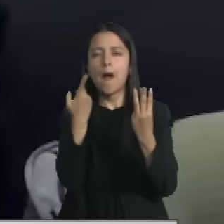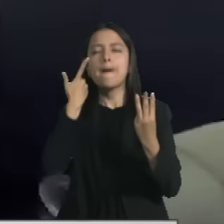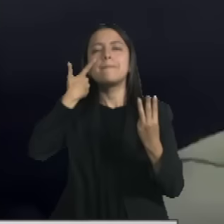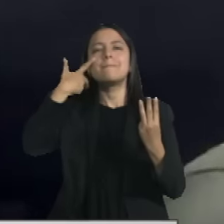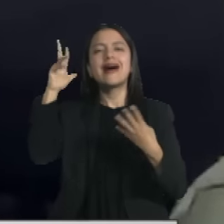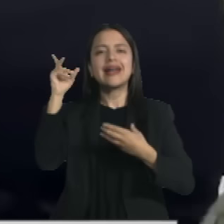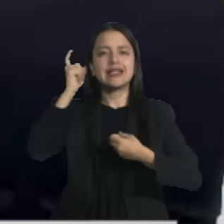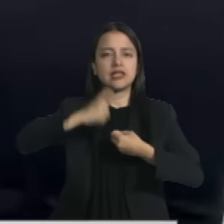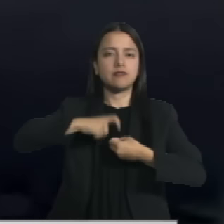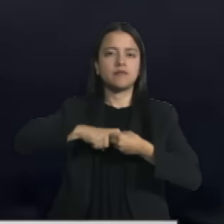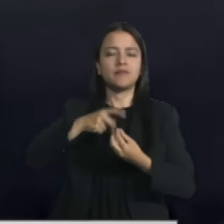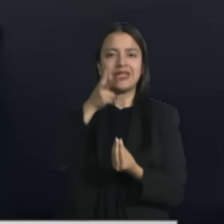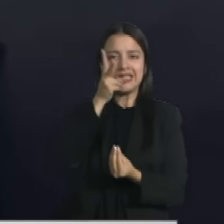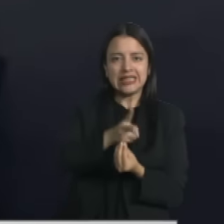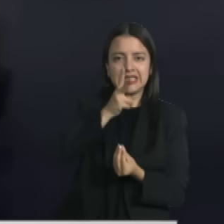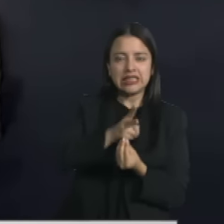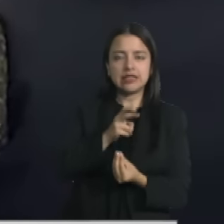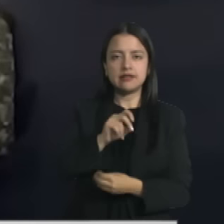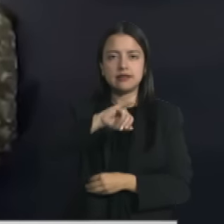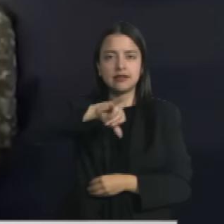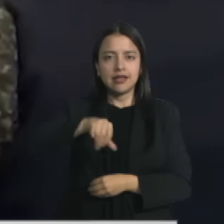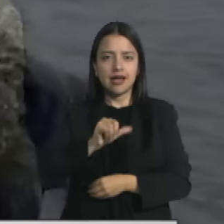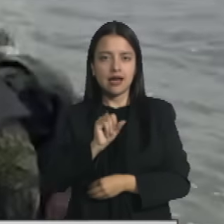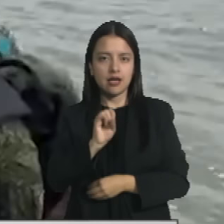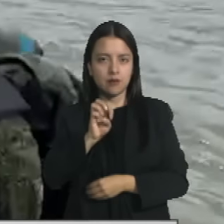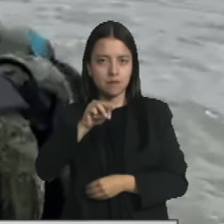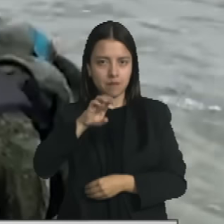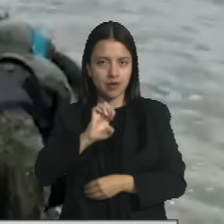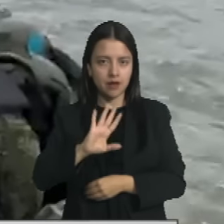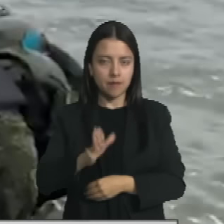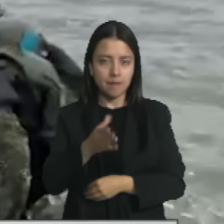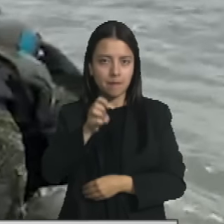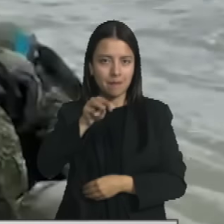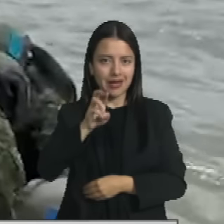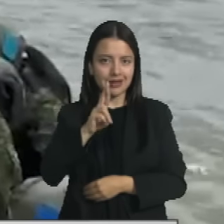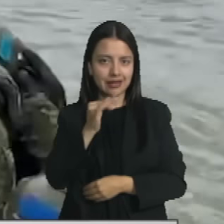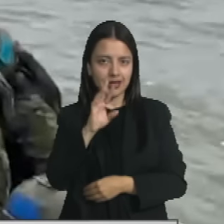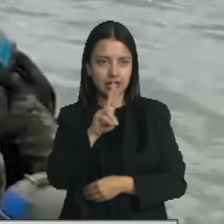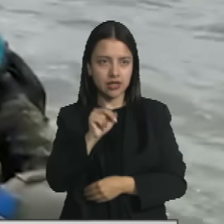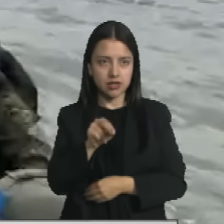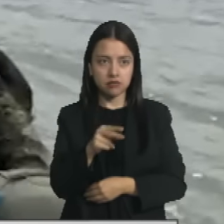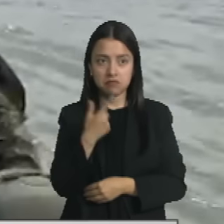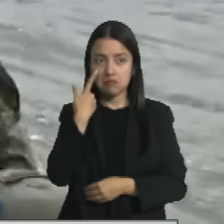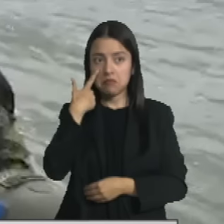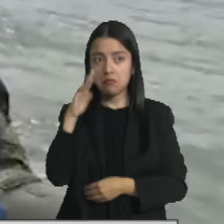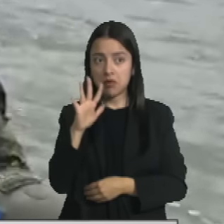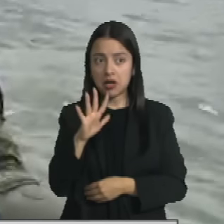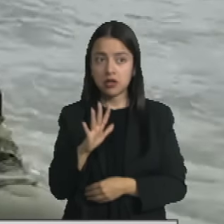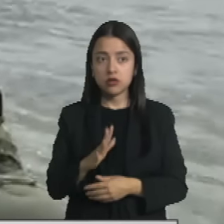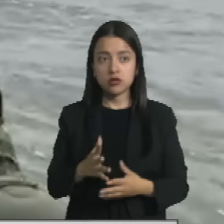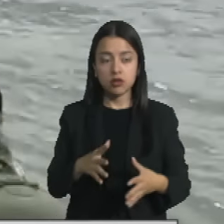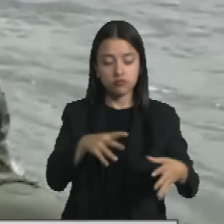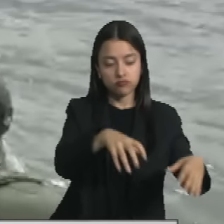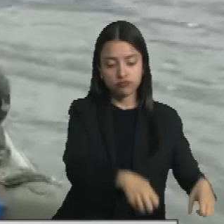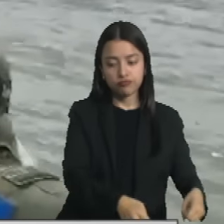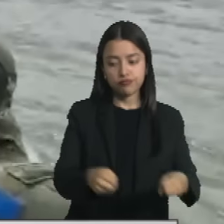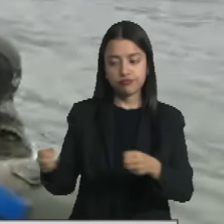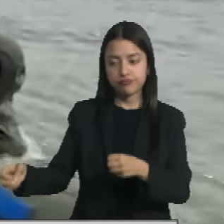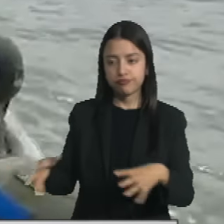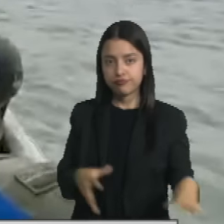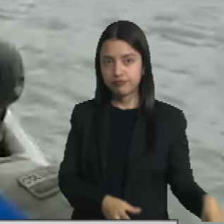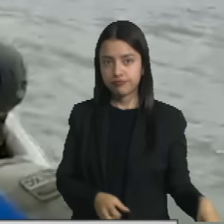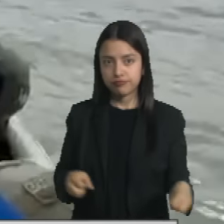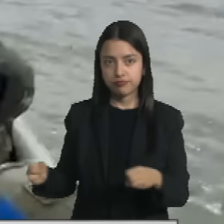grupo armado organizado residual Jaime Martínez, quienes manifestaron su deseo de someterse a la justicia entregando una gran cantidad